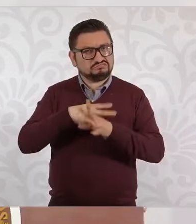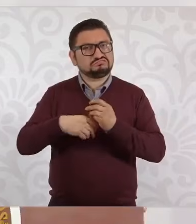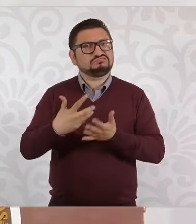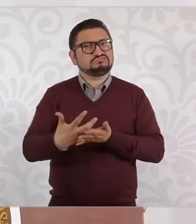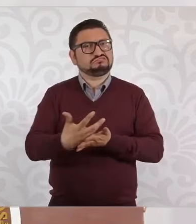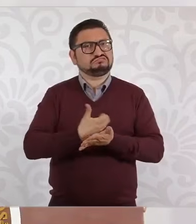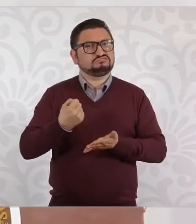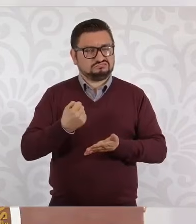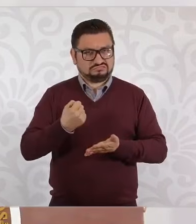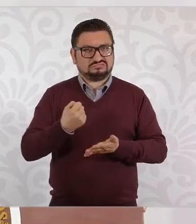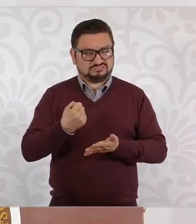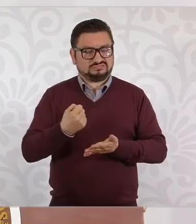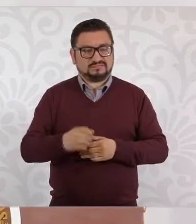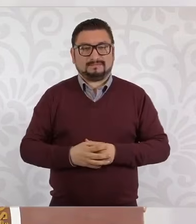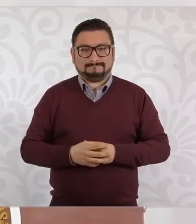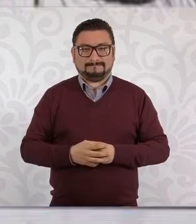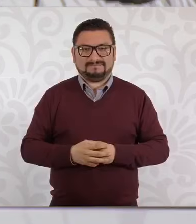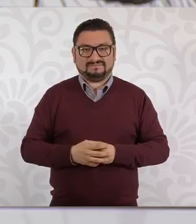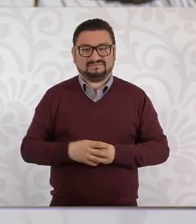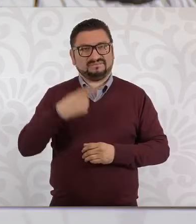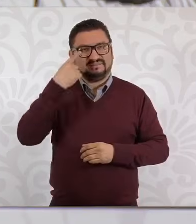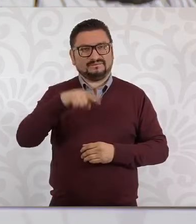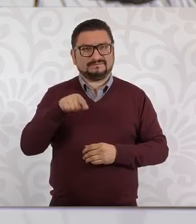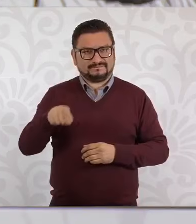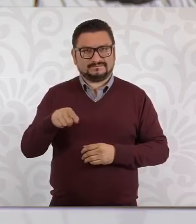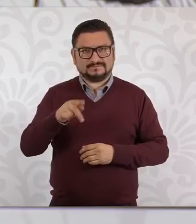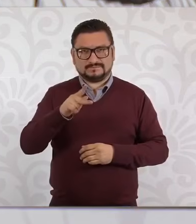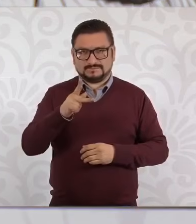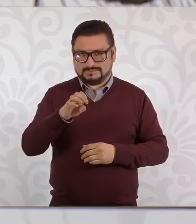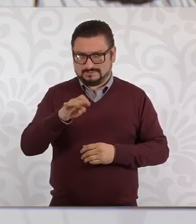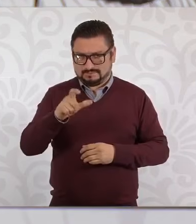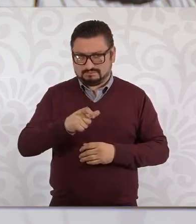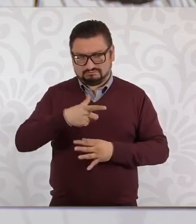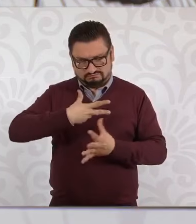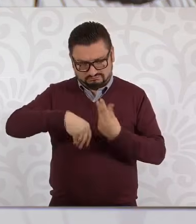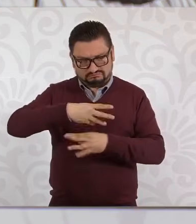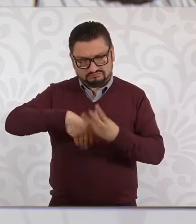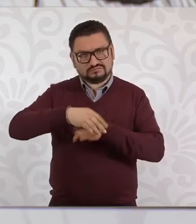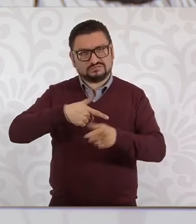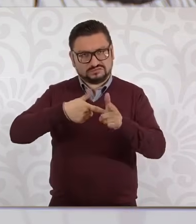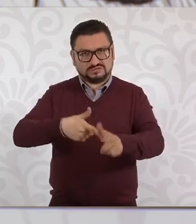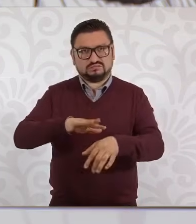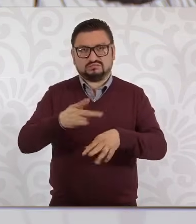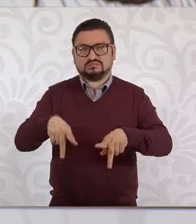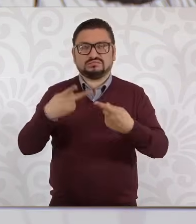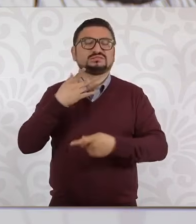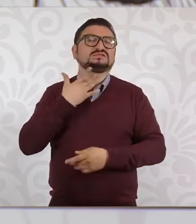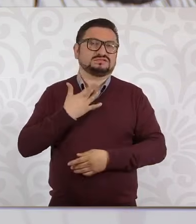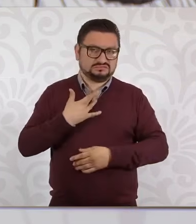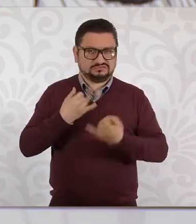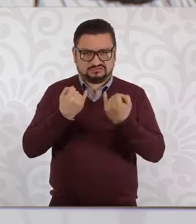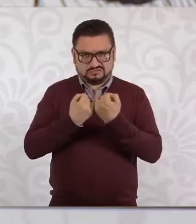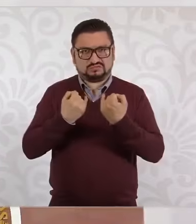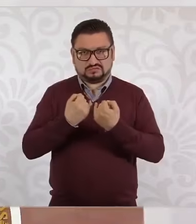en todo este proceso para su rentabilidad, gracias a la venta de gasolinas y